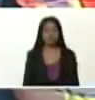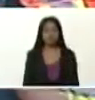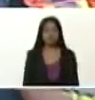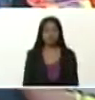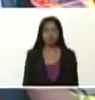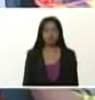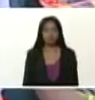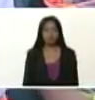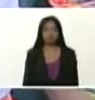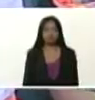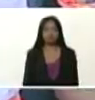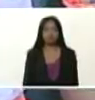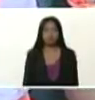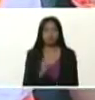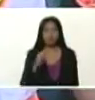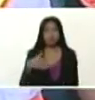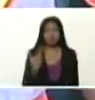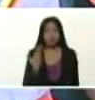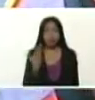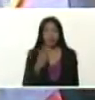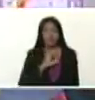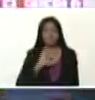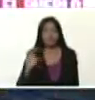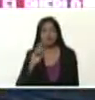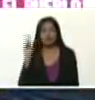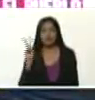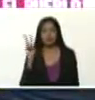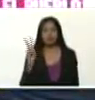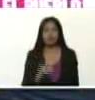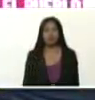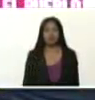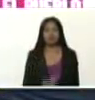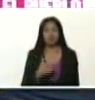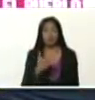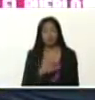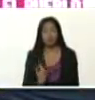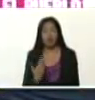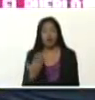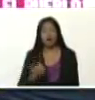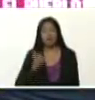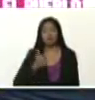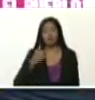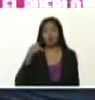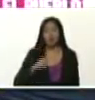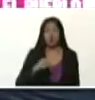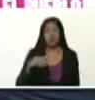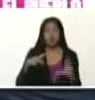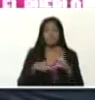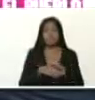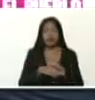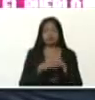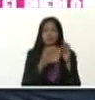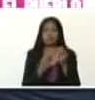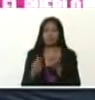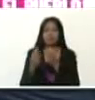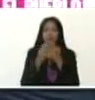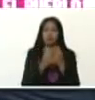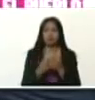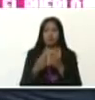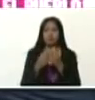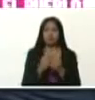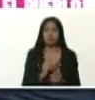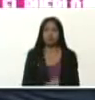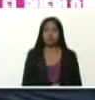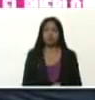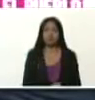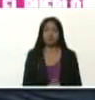Sí se puede, querida patria Venezuela. Yo quiero aprovechar hoy, que es martes de economía, ¿no?,